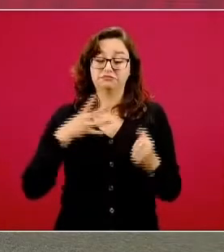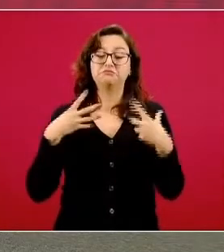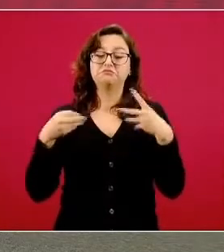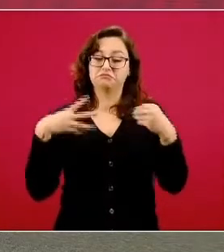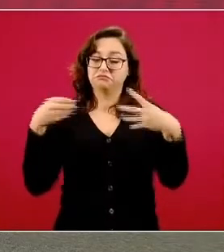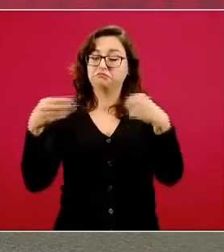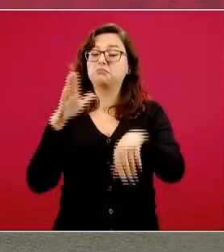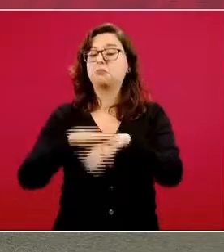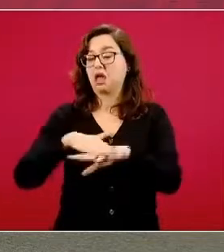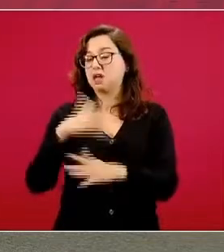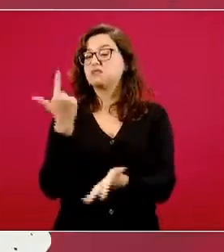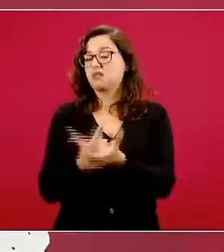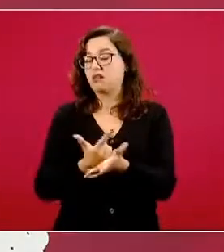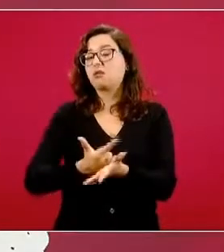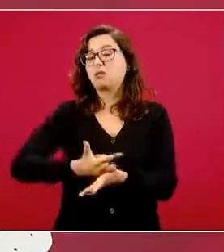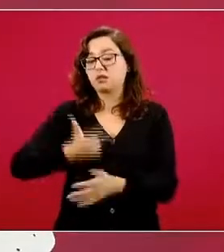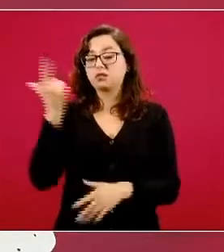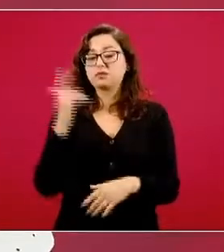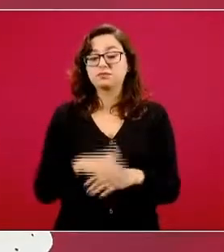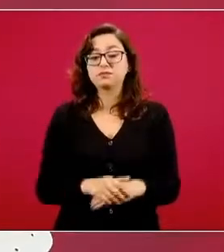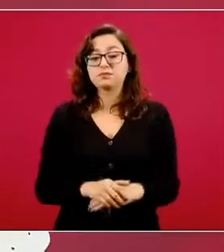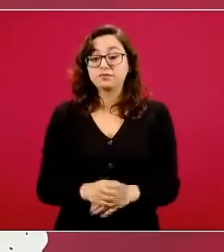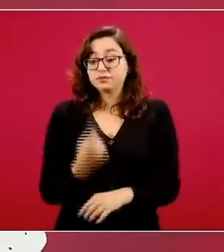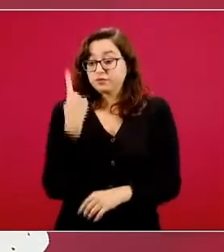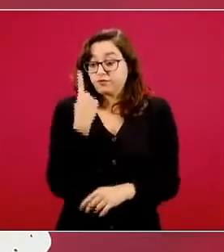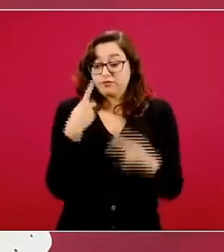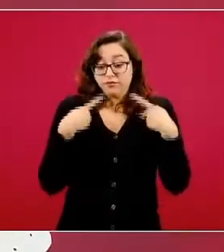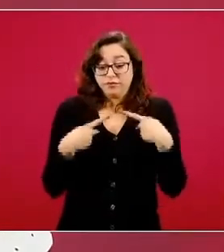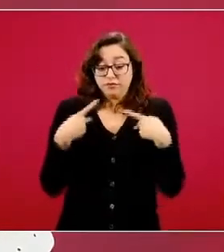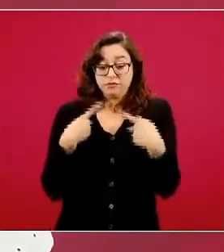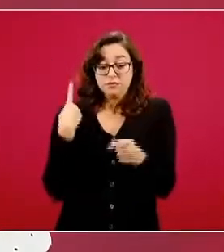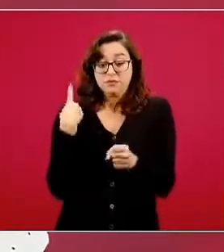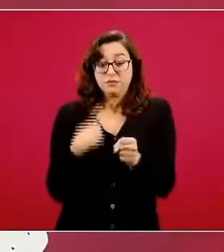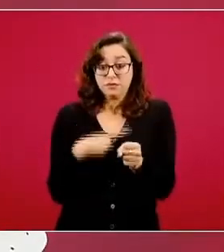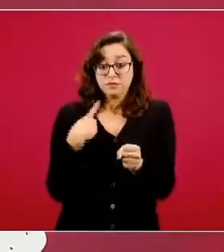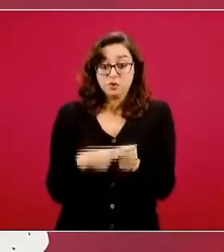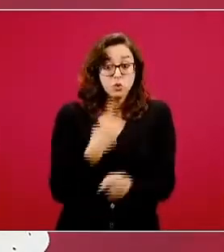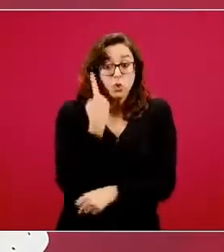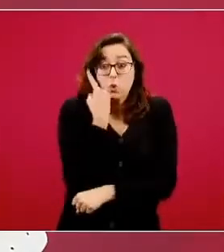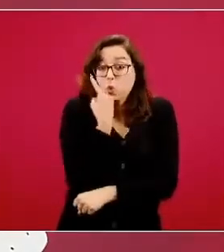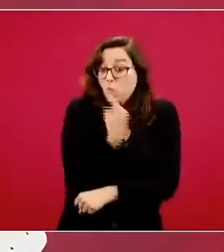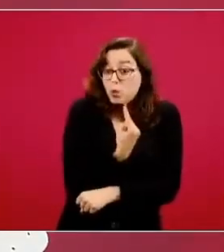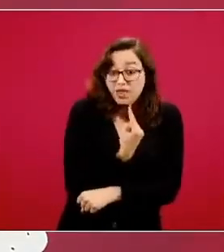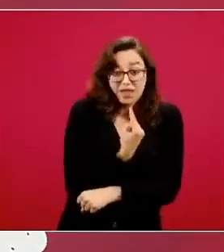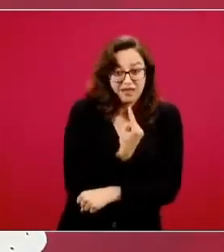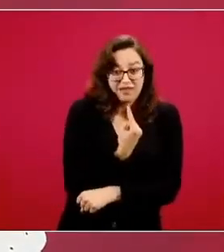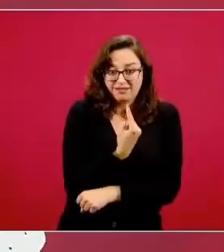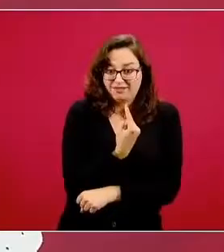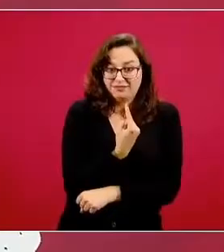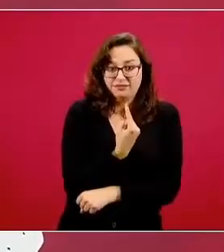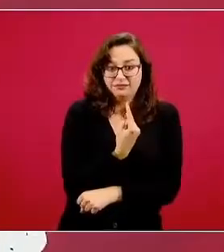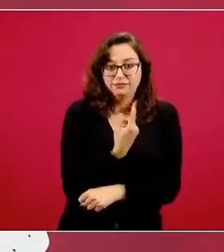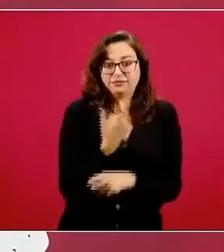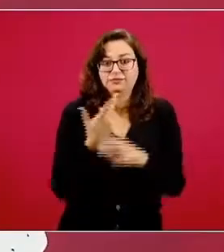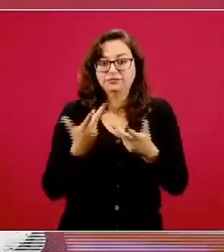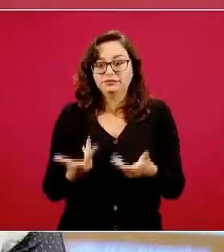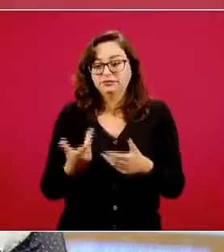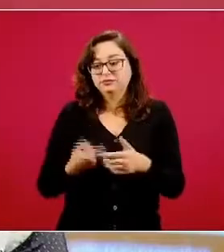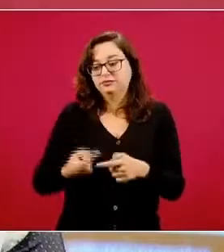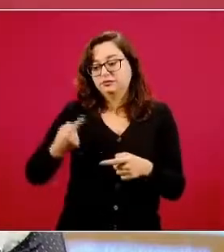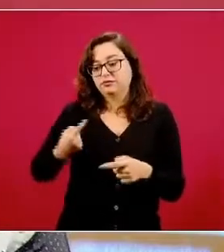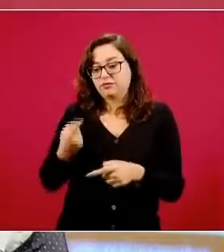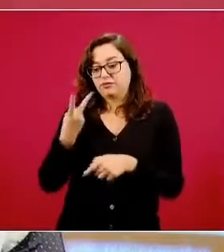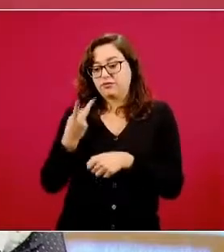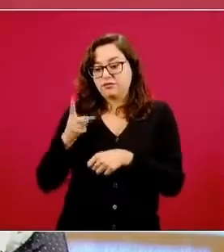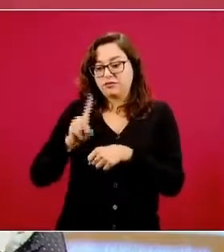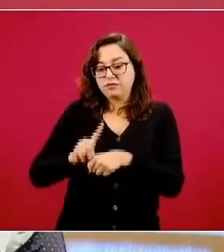el riesgo de que si una sola persona estuviera enferma o en este periodo de 2 días antes y